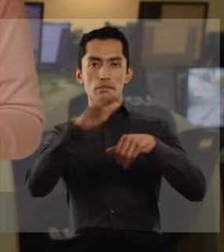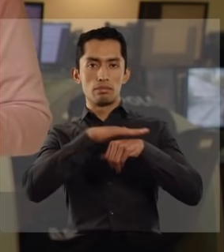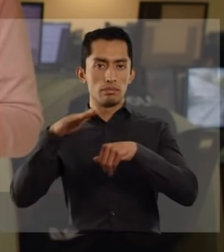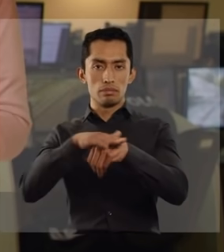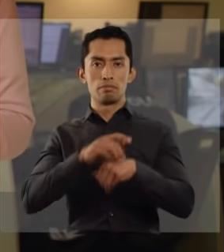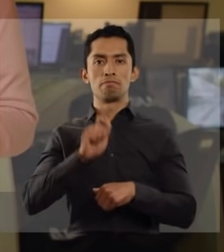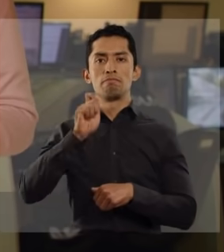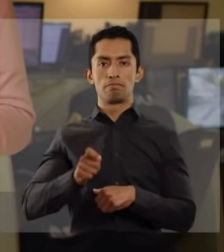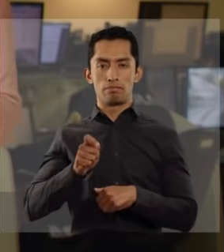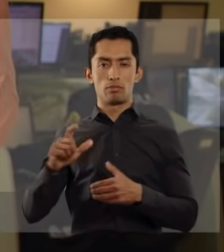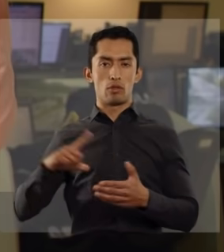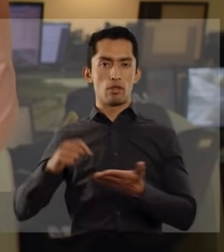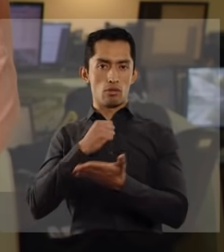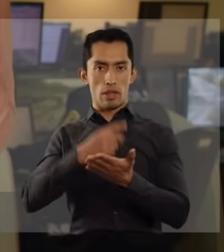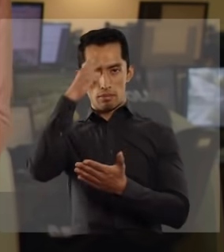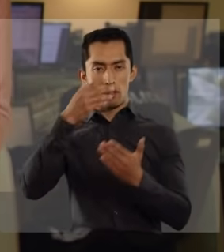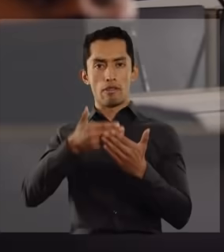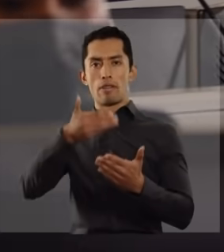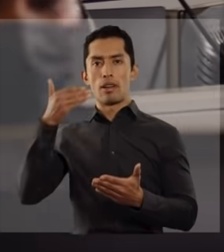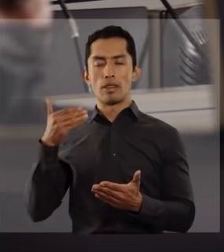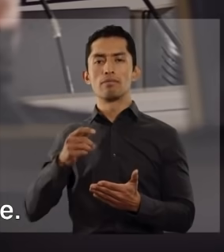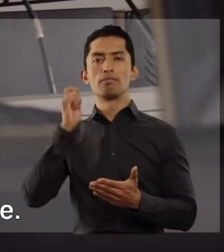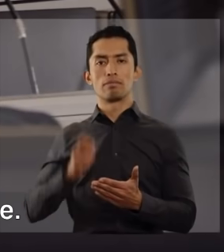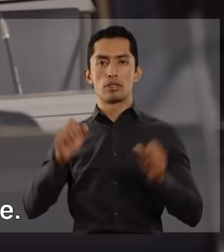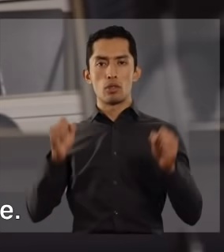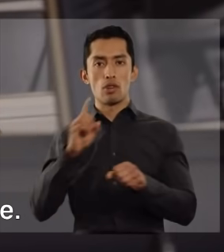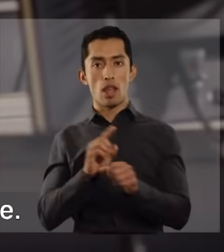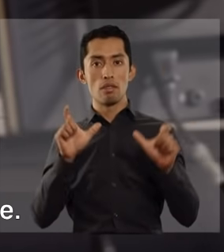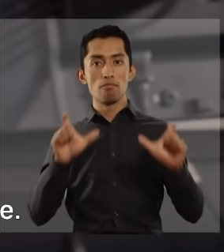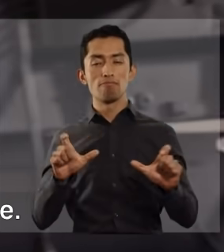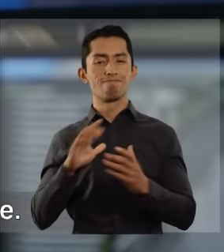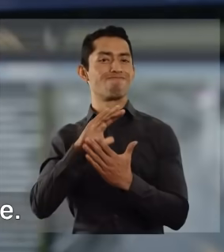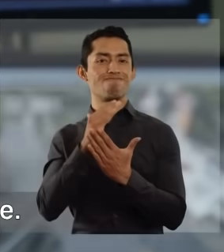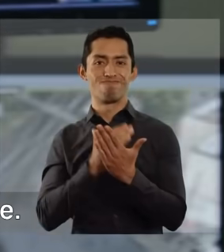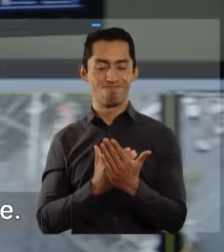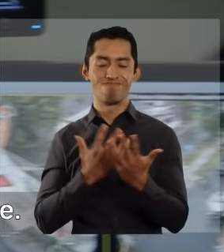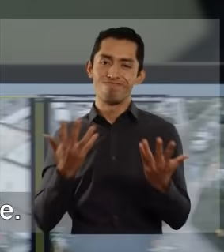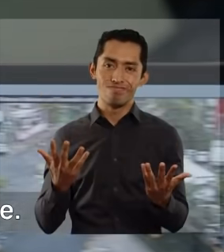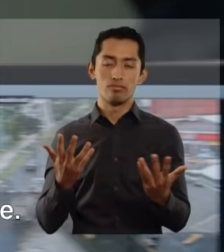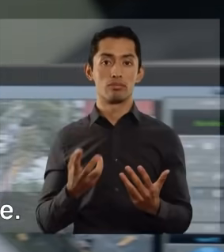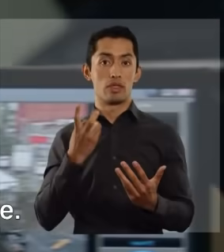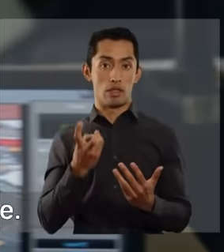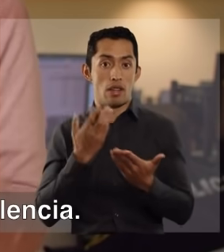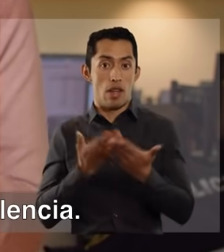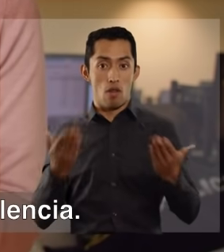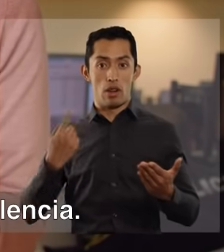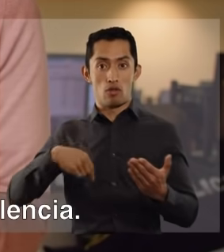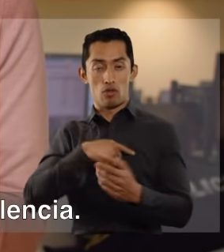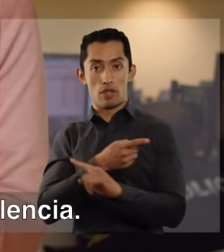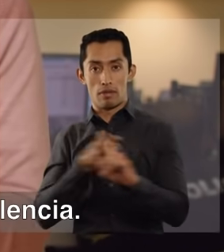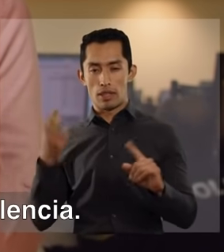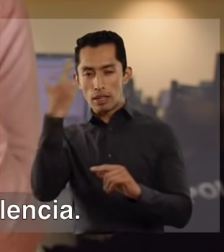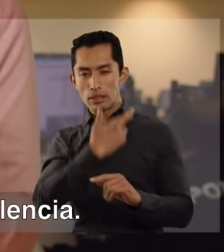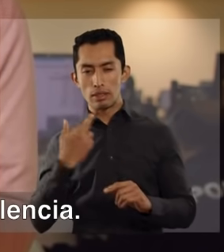es de conocimiento público que durante la administración anterior, la seguridad pública se deterioró gravemente. Por eso